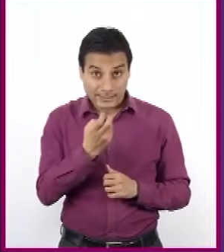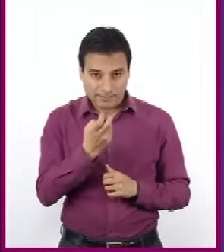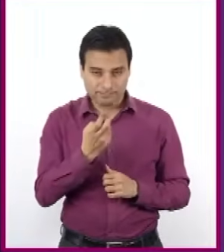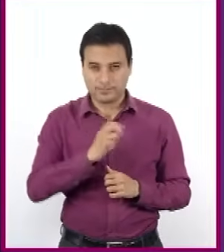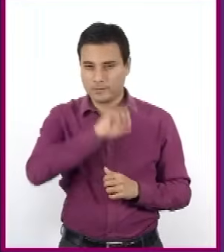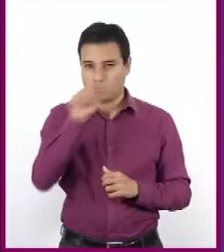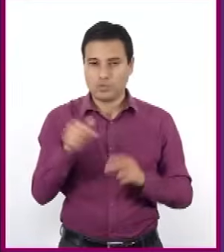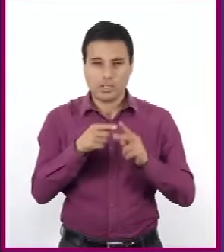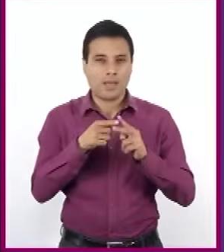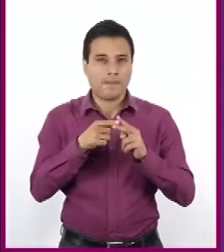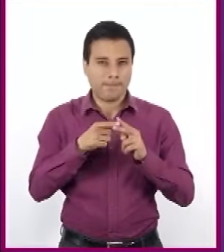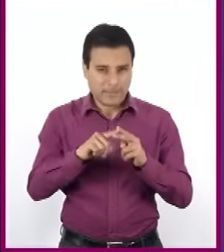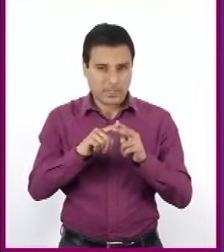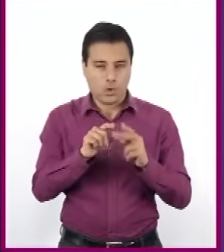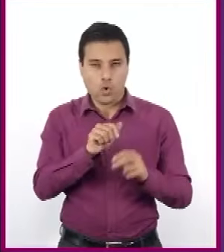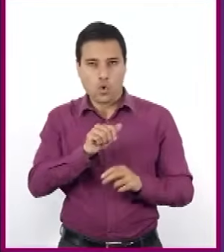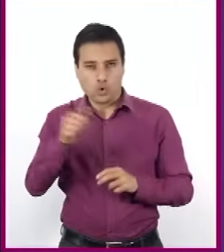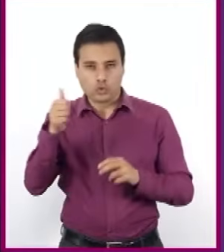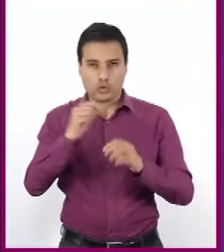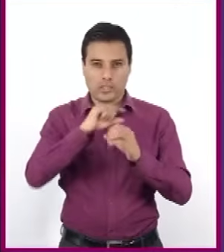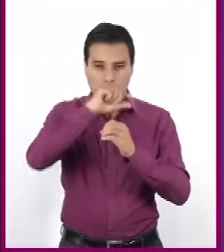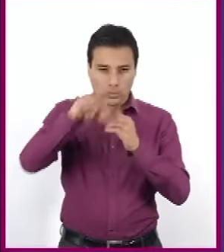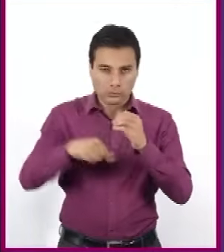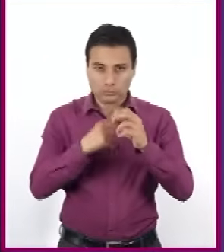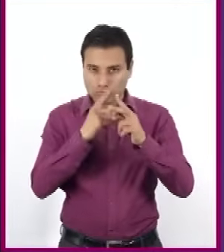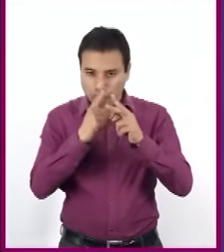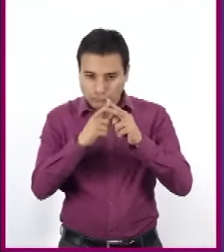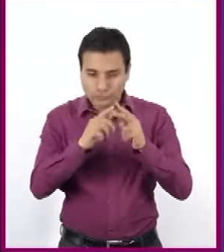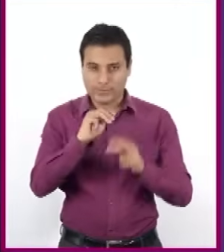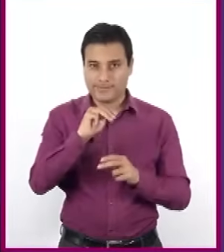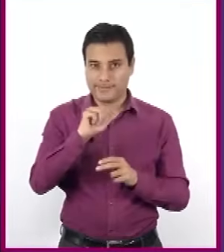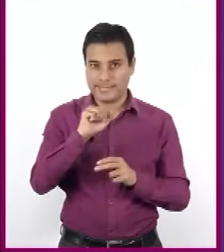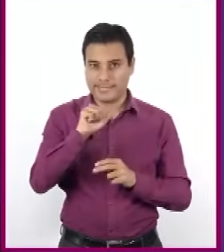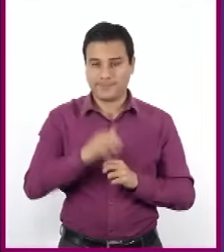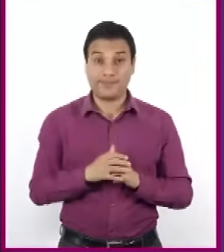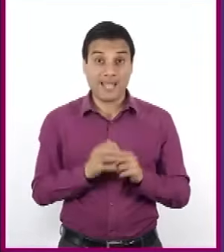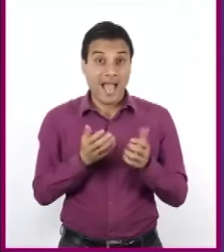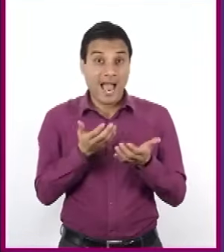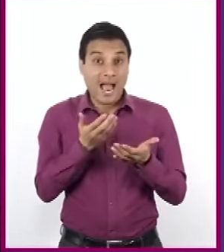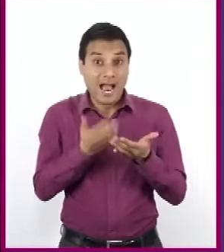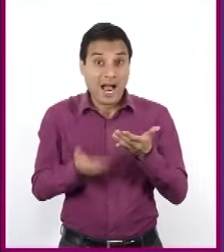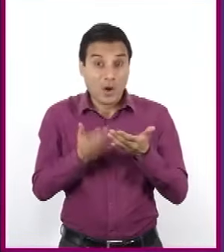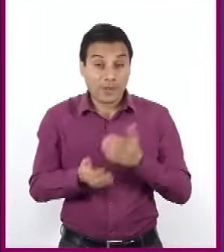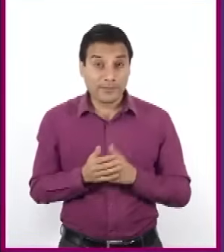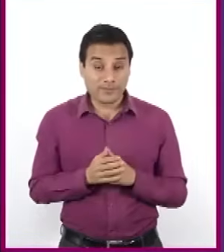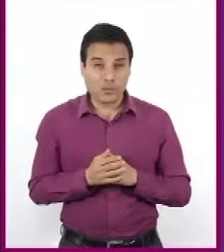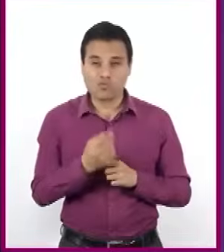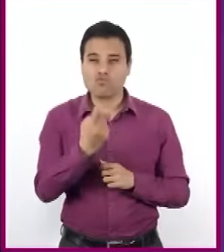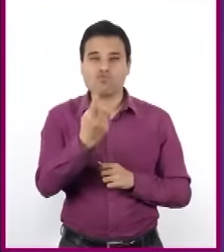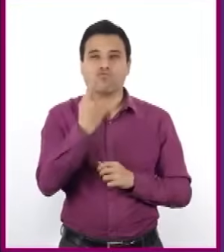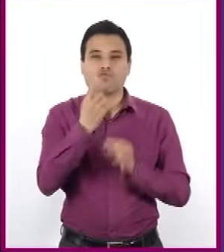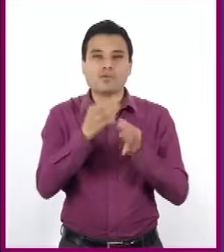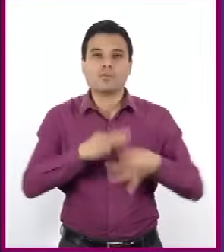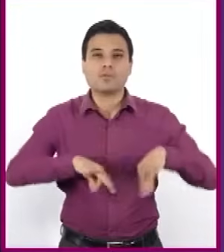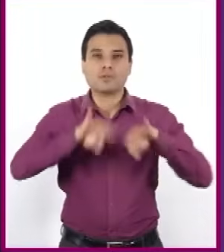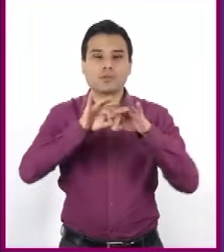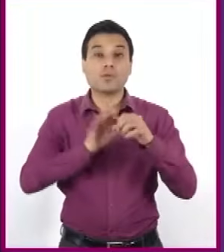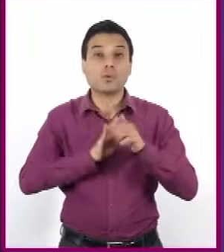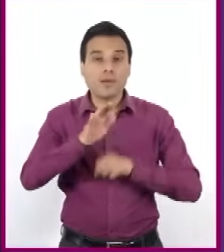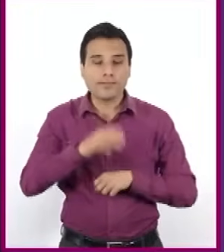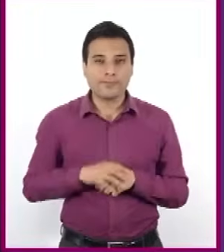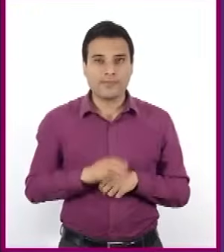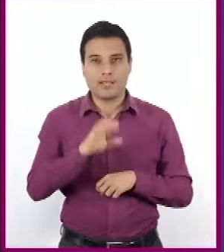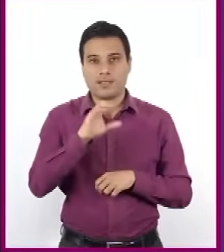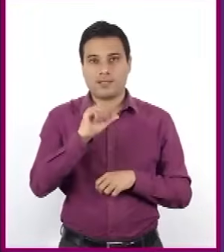para calcular las demás masas atómicas. Actualmente, La referencia es la masa de un átomo de